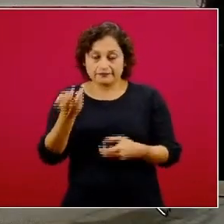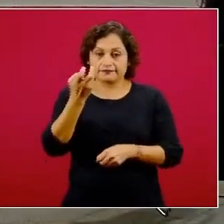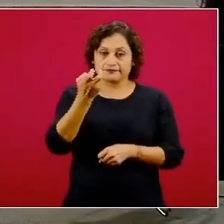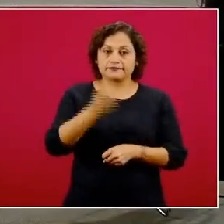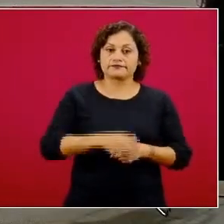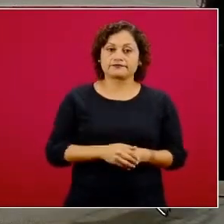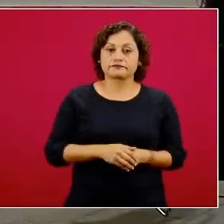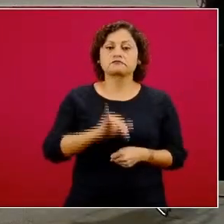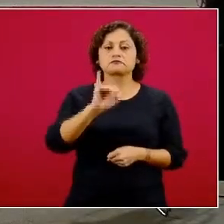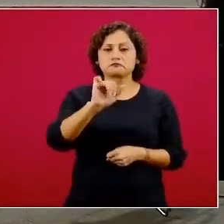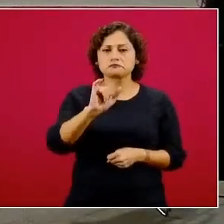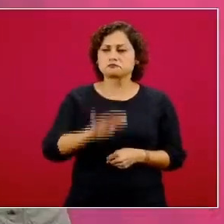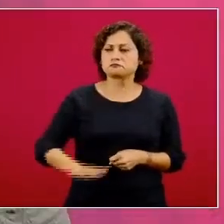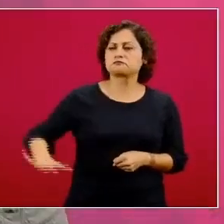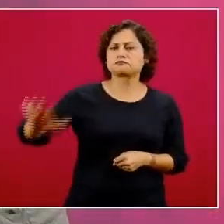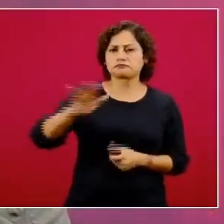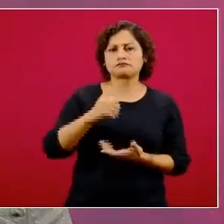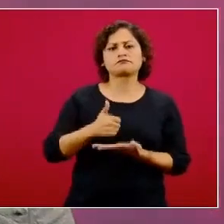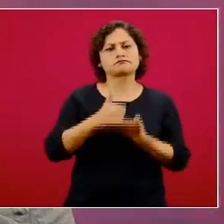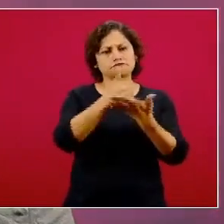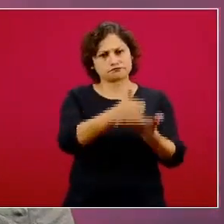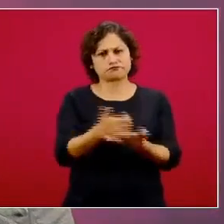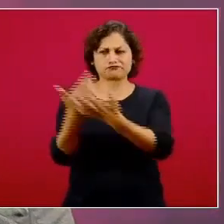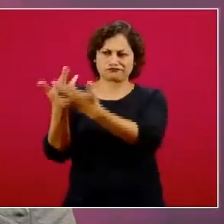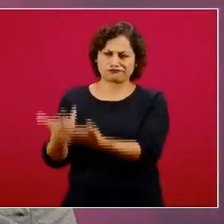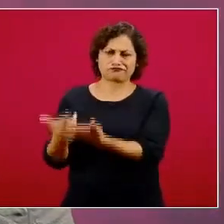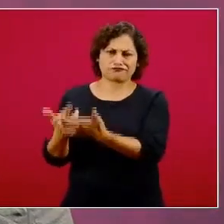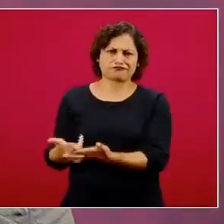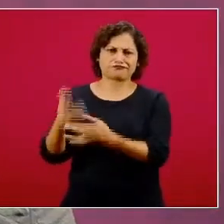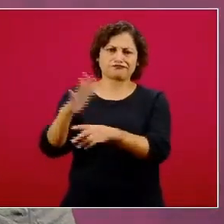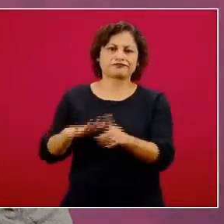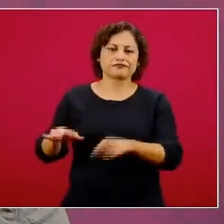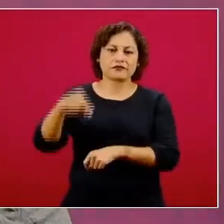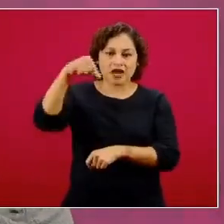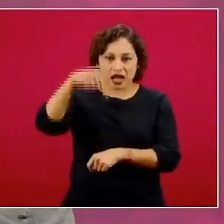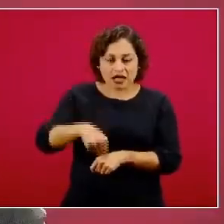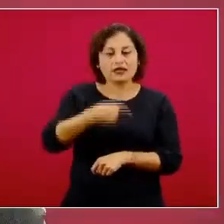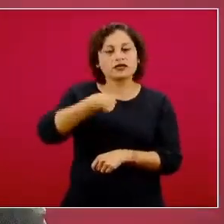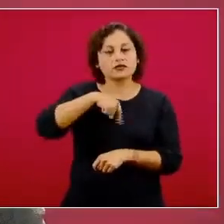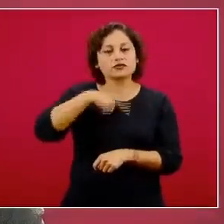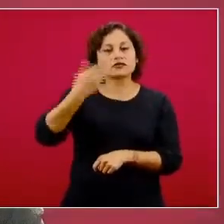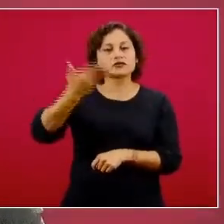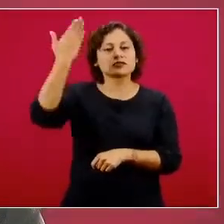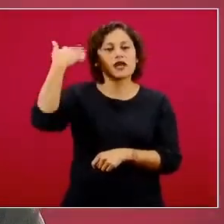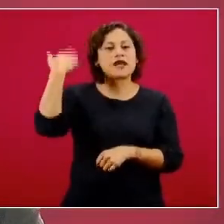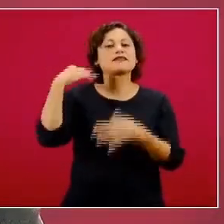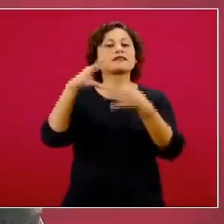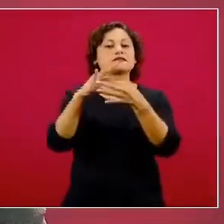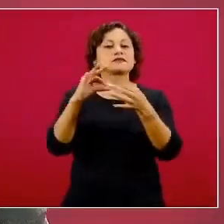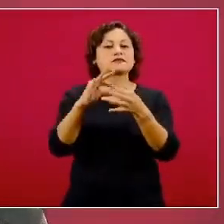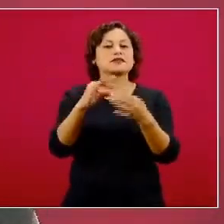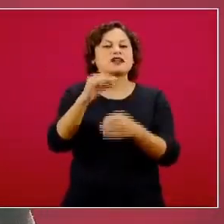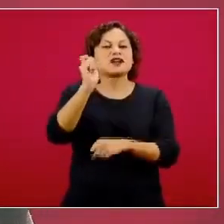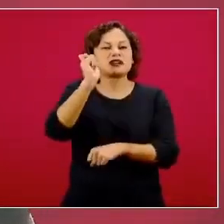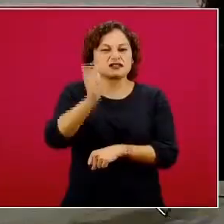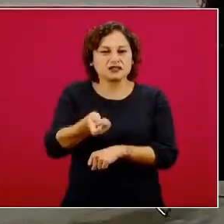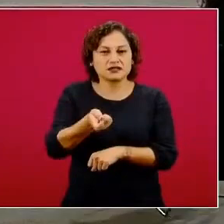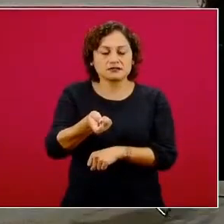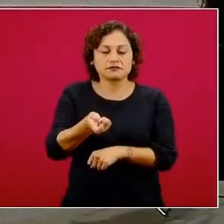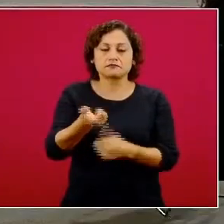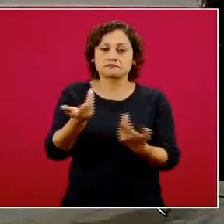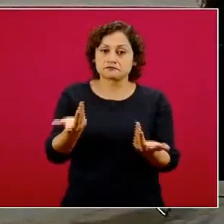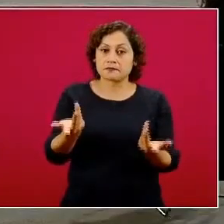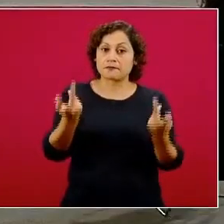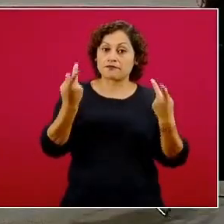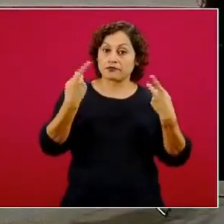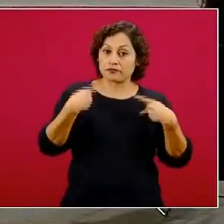capacidad para atenderlos a todos. También aquí hemos hablado del incremento o la necesidad de incremento de personas